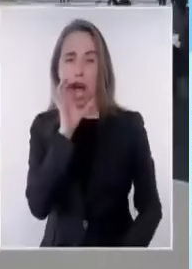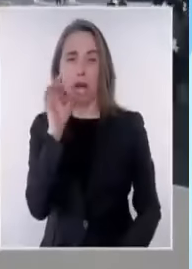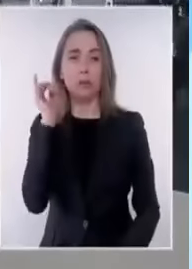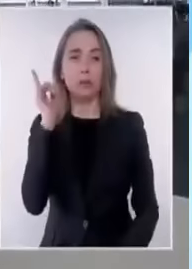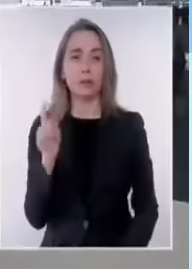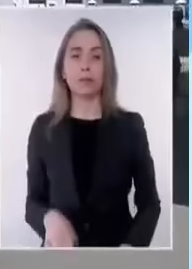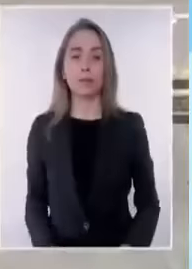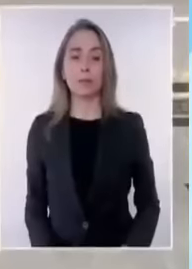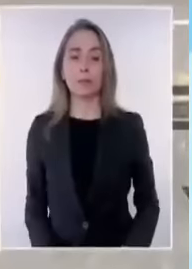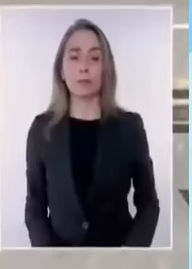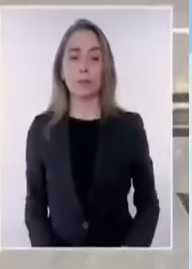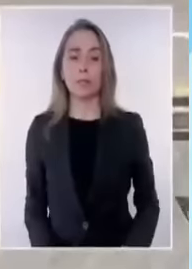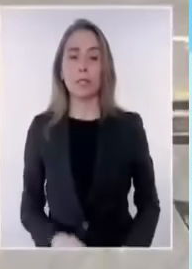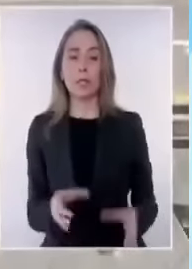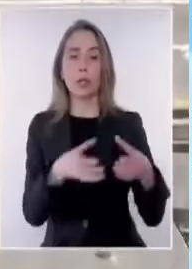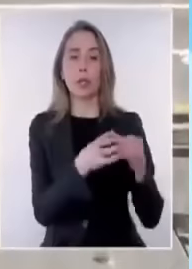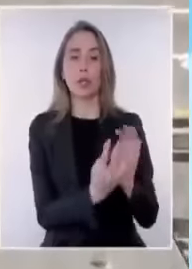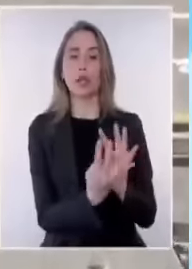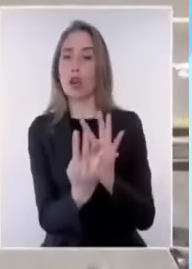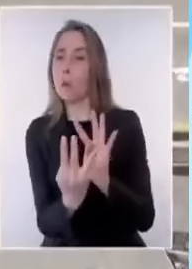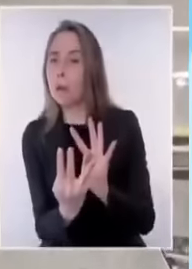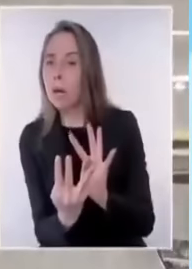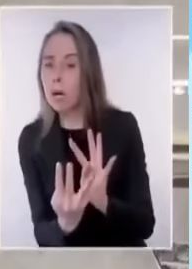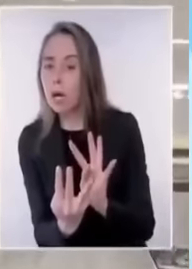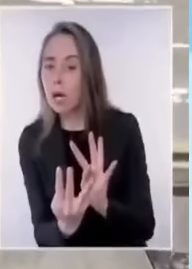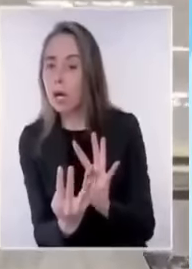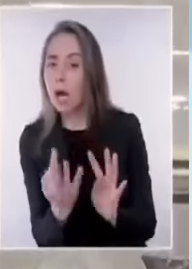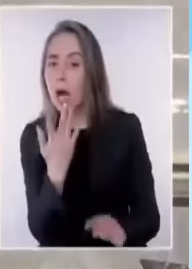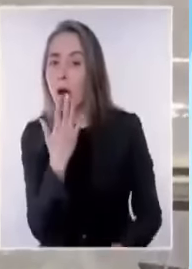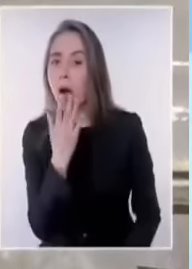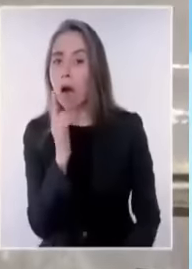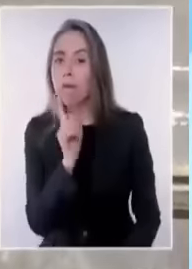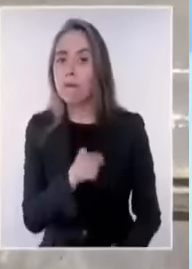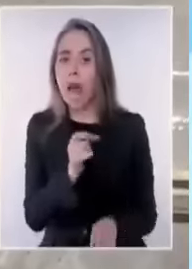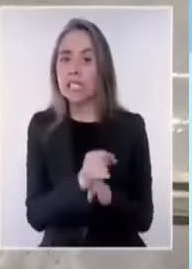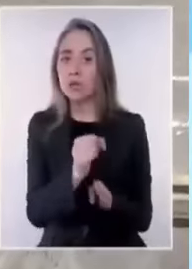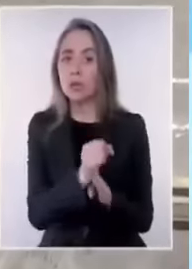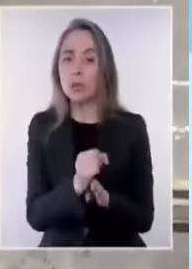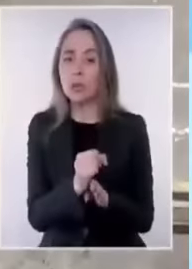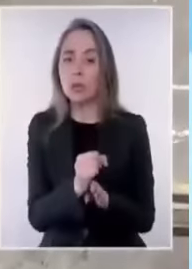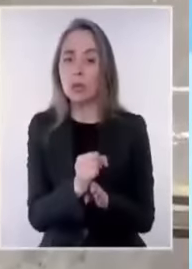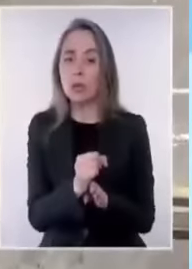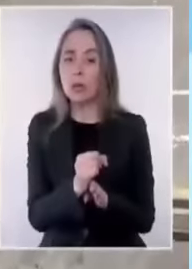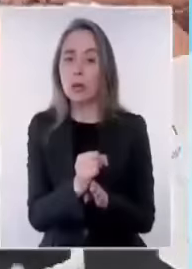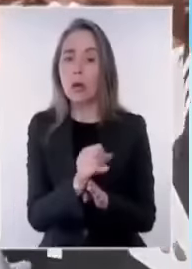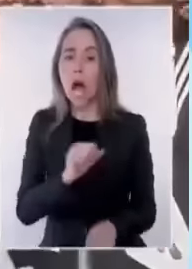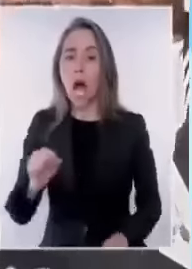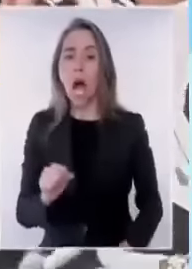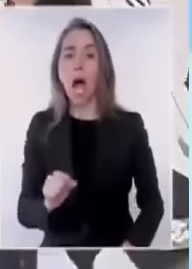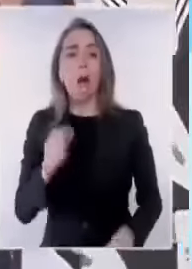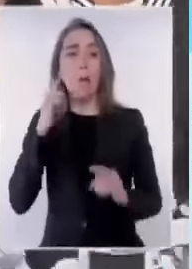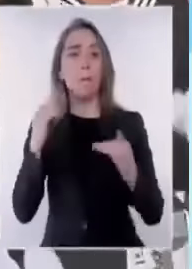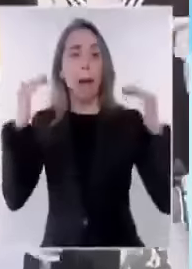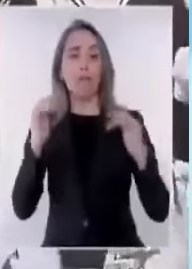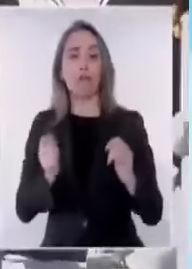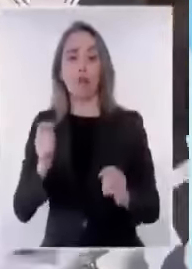Eran como anteojos para el sol, pero en la sombra. Tomó un poquito la atención.